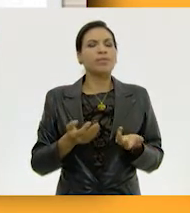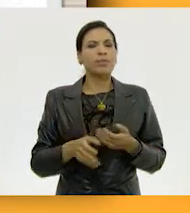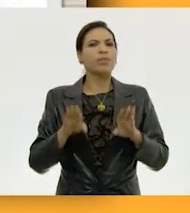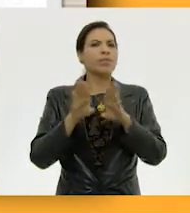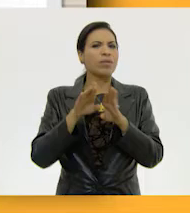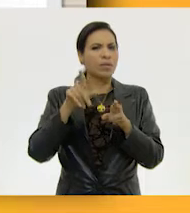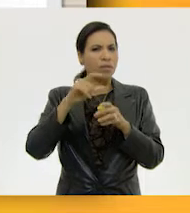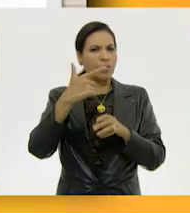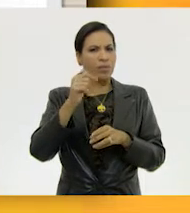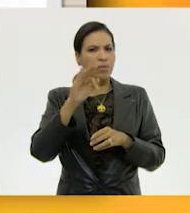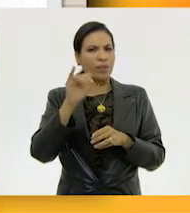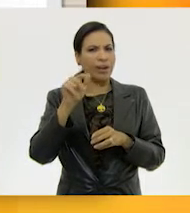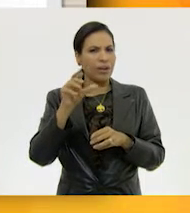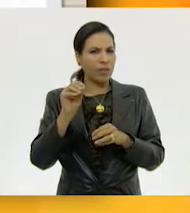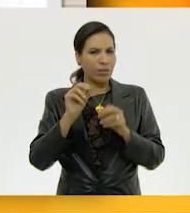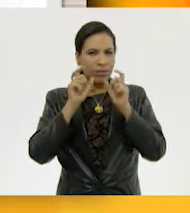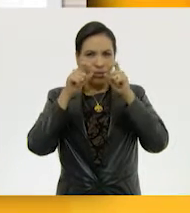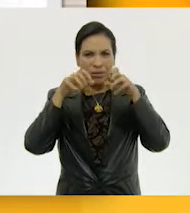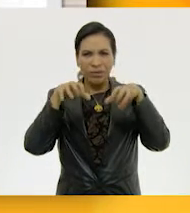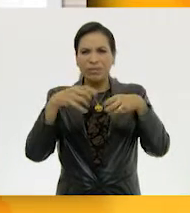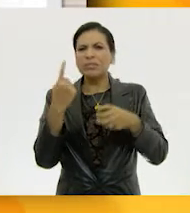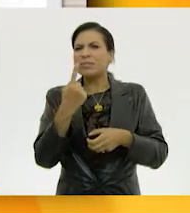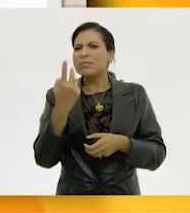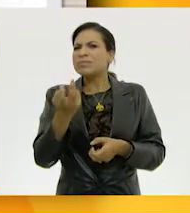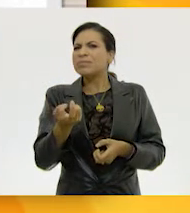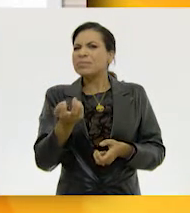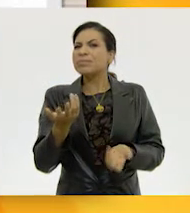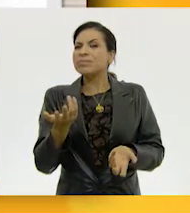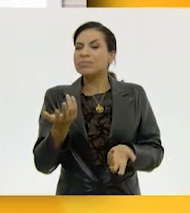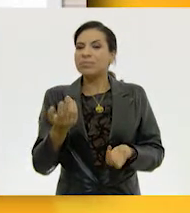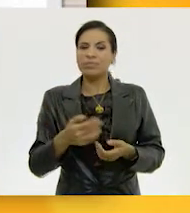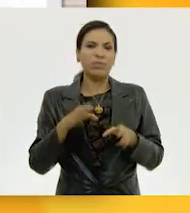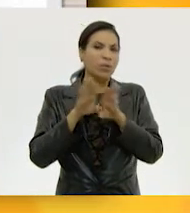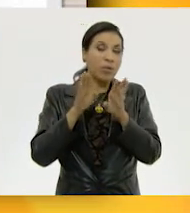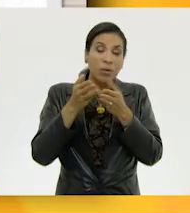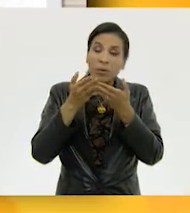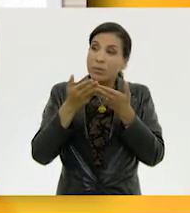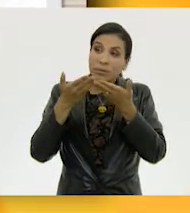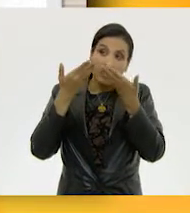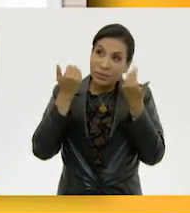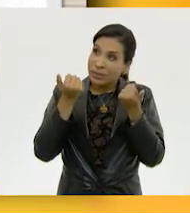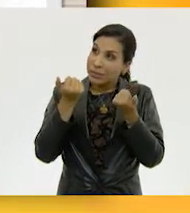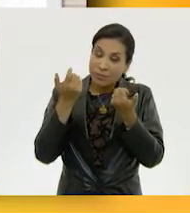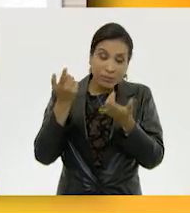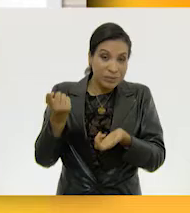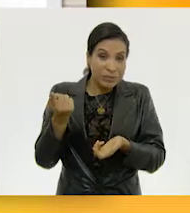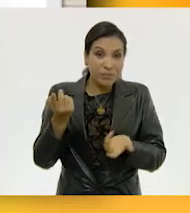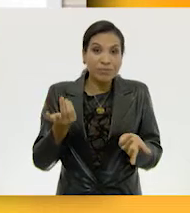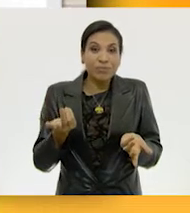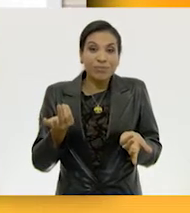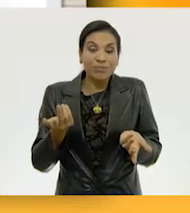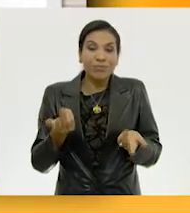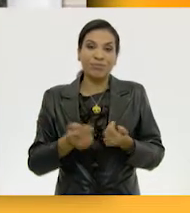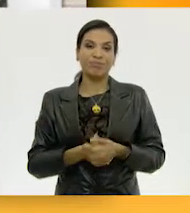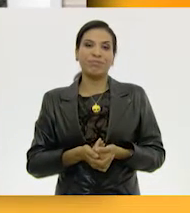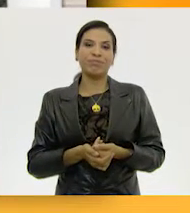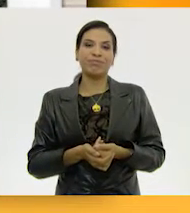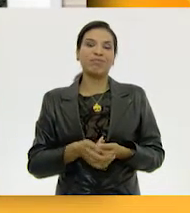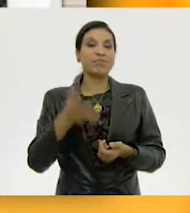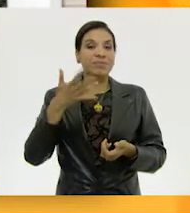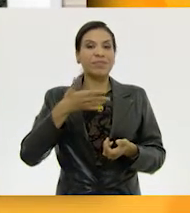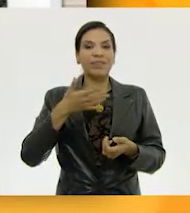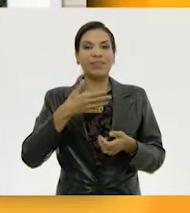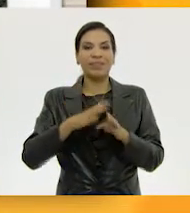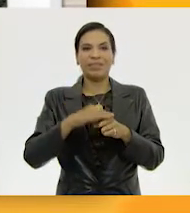¿Un Grúfalo? ¿Y eso qué es? ¿Cómo? ¿No lo sabe usted?